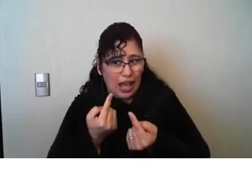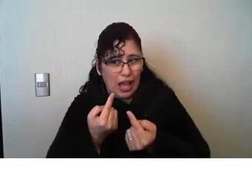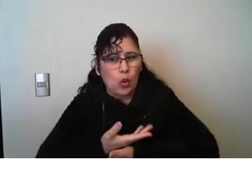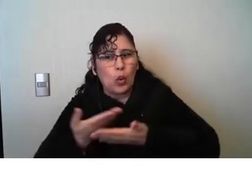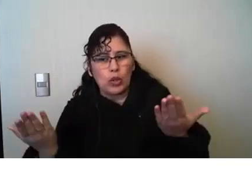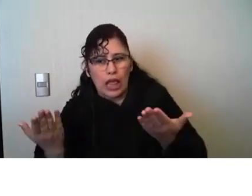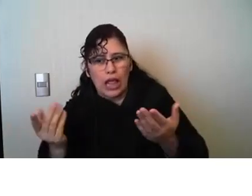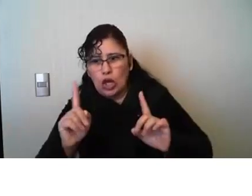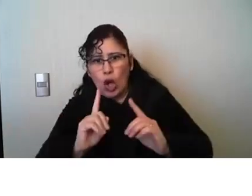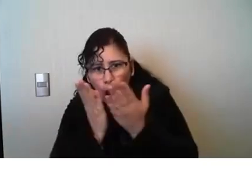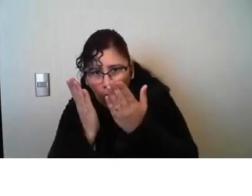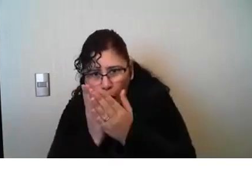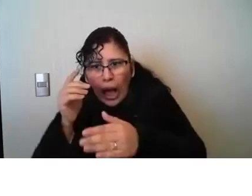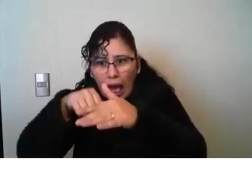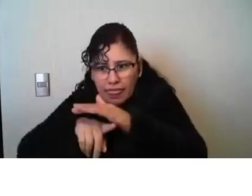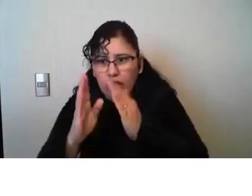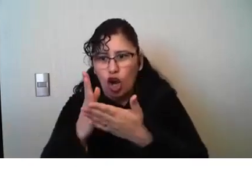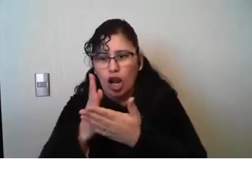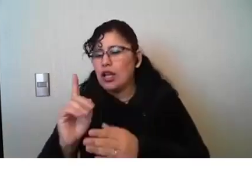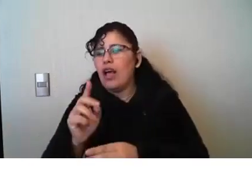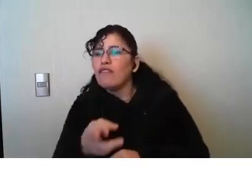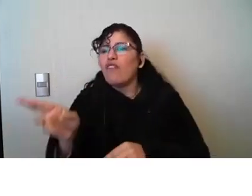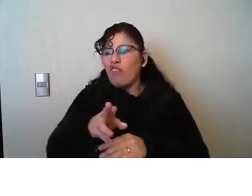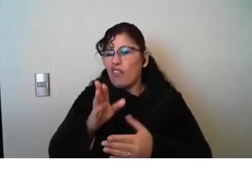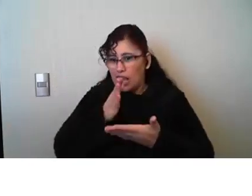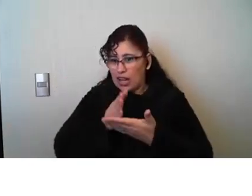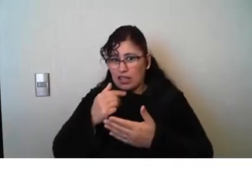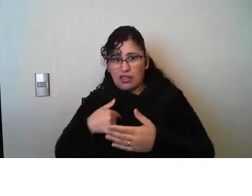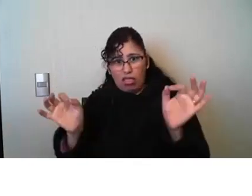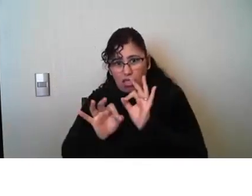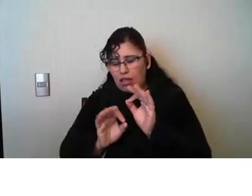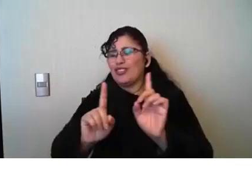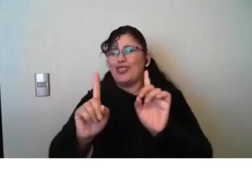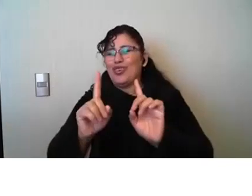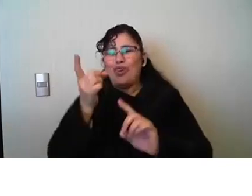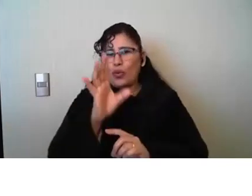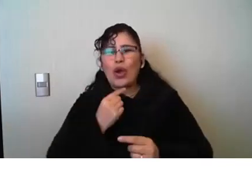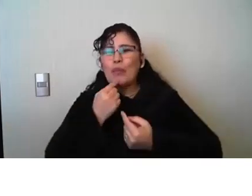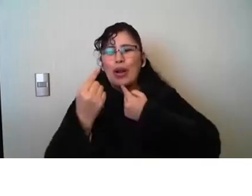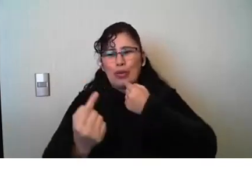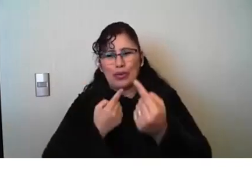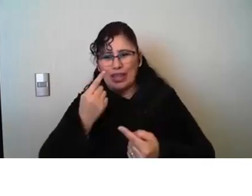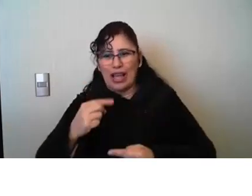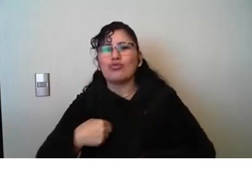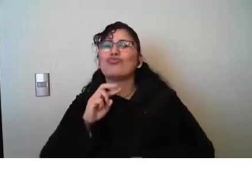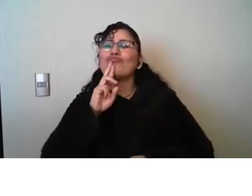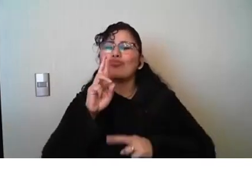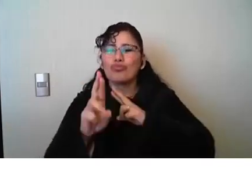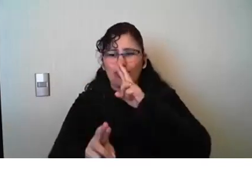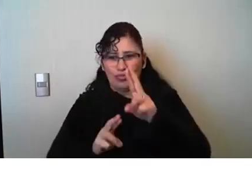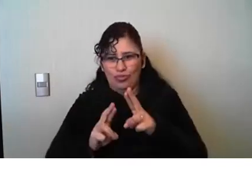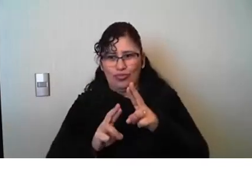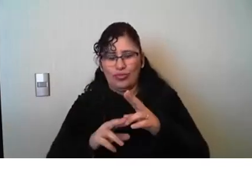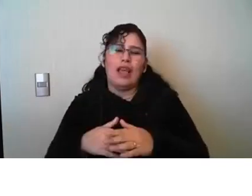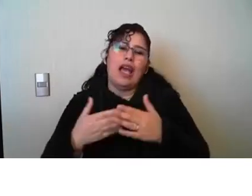es hacer una clase de nuevo, ¿ya? Y estas actividades por lo general no suelen ser eh,